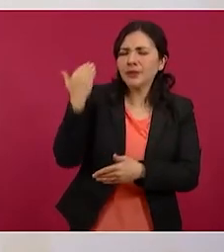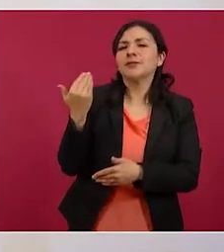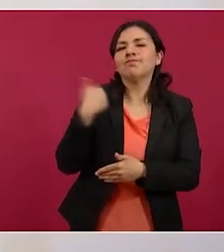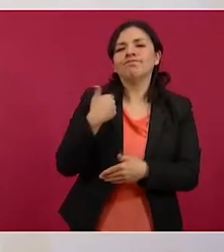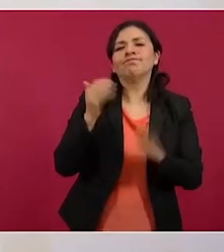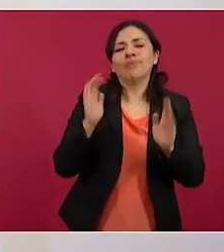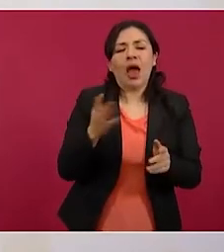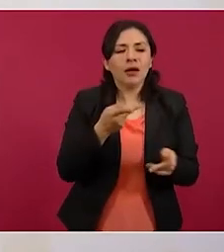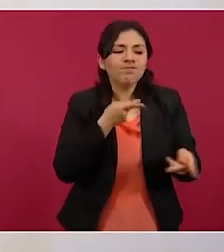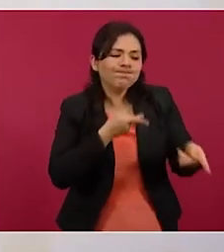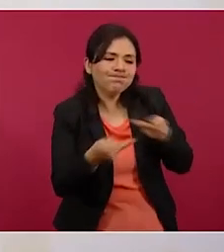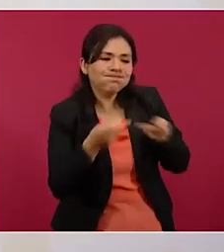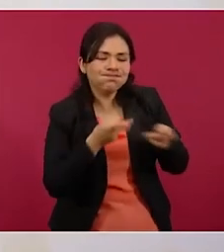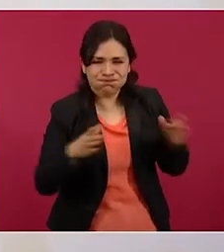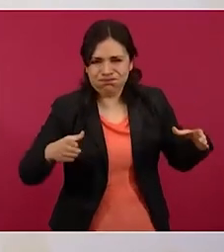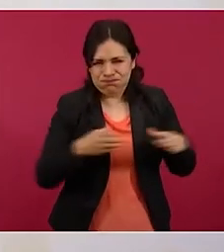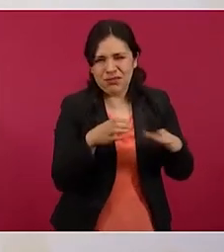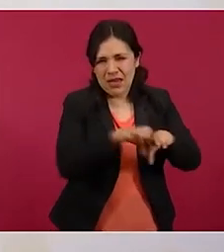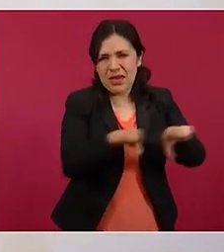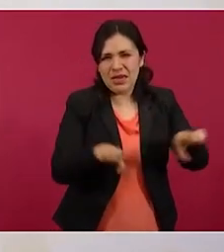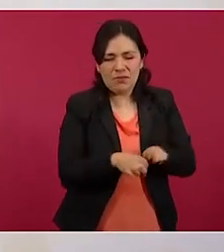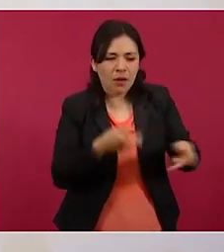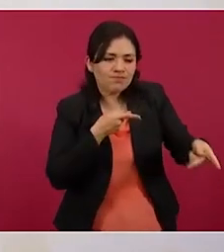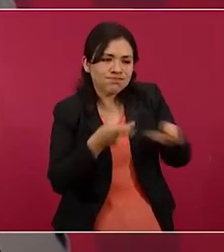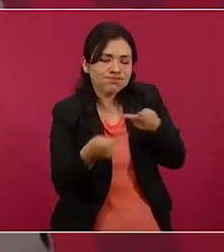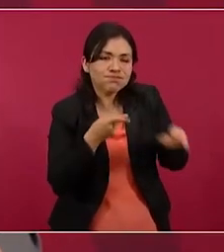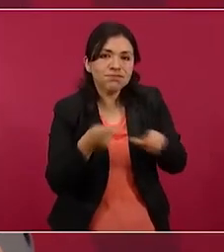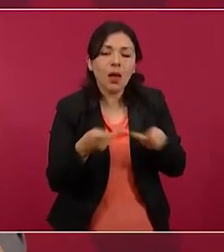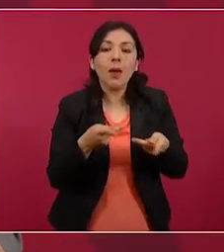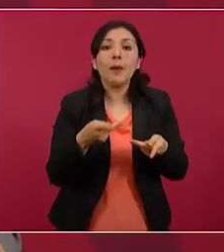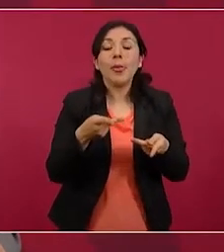preparados para que,